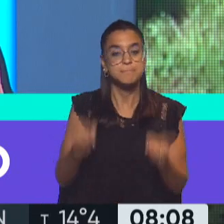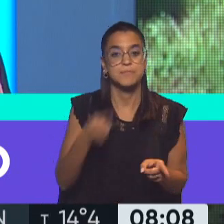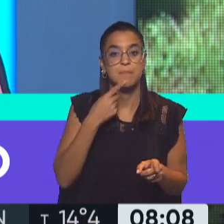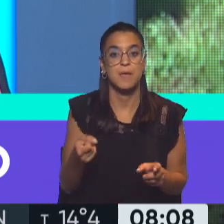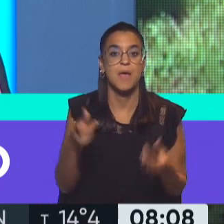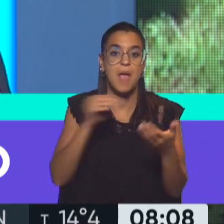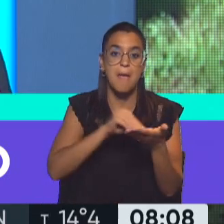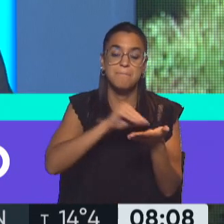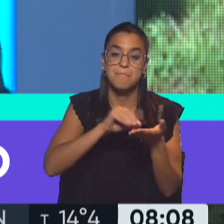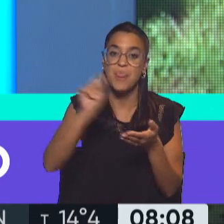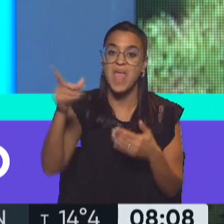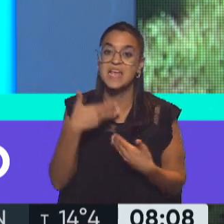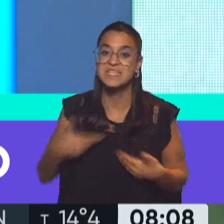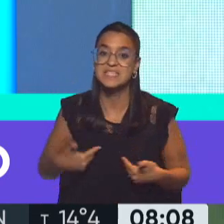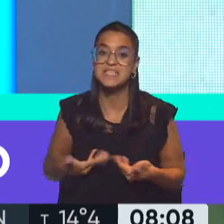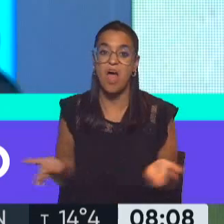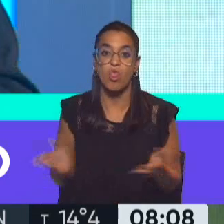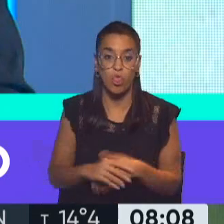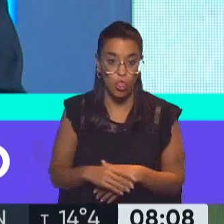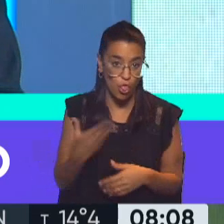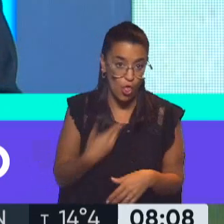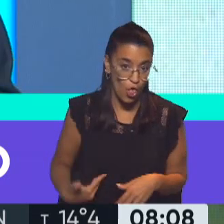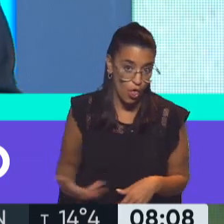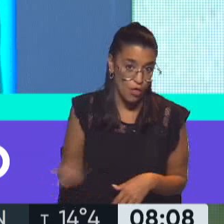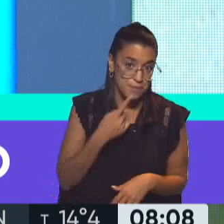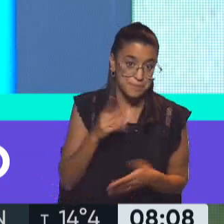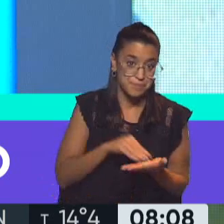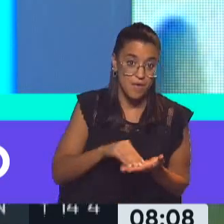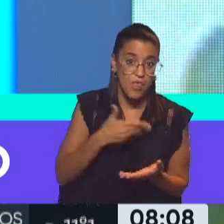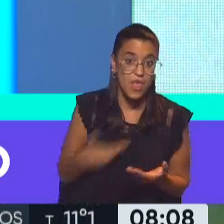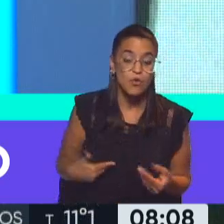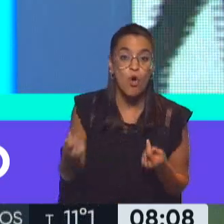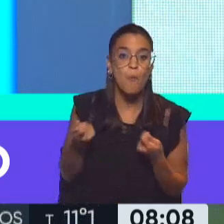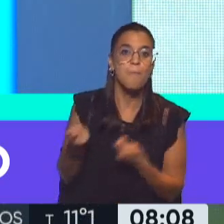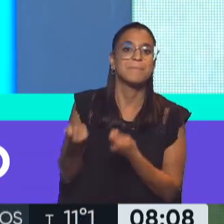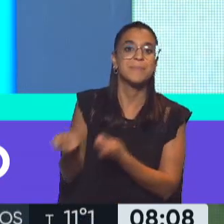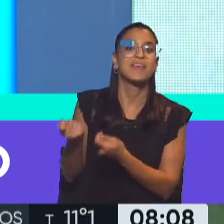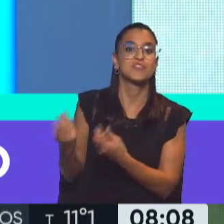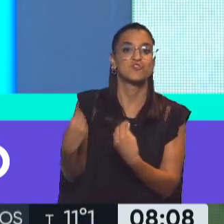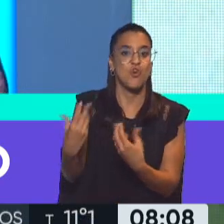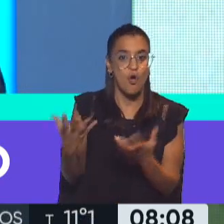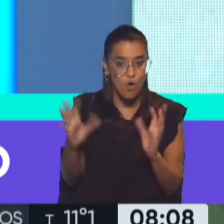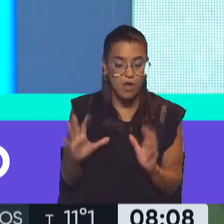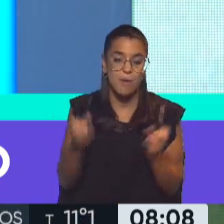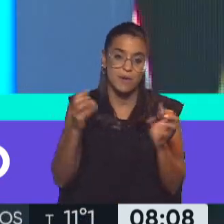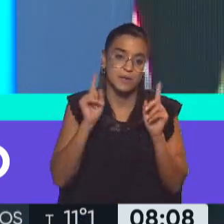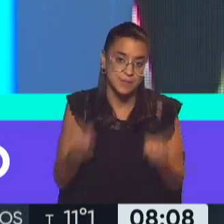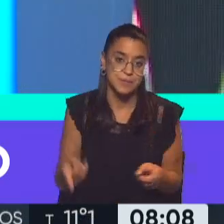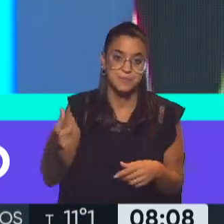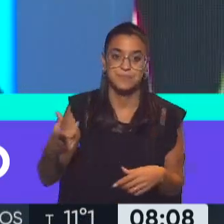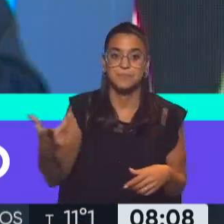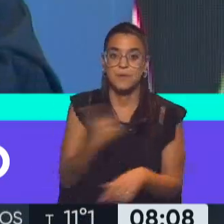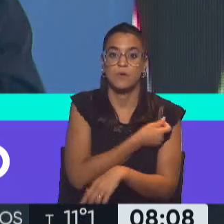los empleadores estatales. O sea, tenemos empleadores privados, pero tenemos empleadores estatales. ¿Cómo presionar de alguna manera? Porque también la